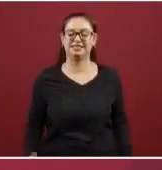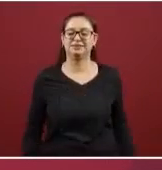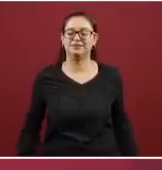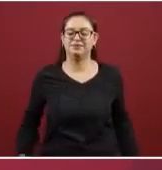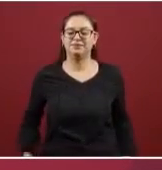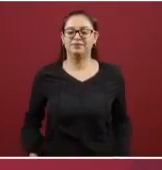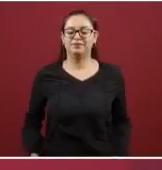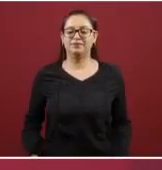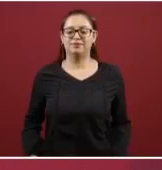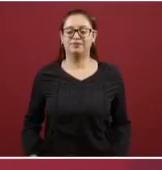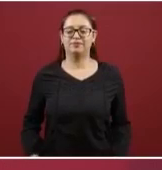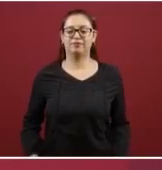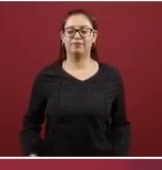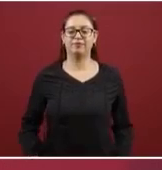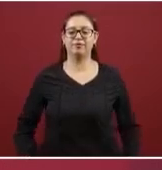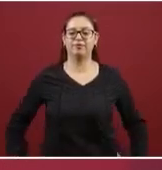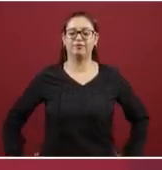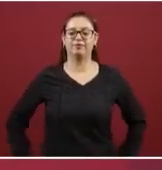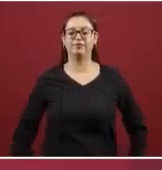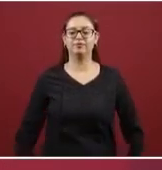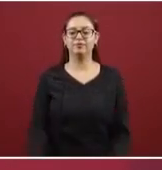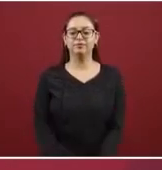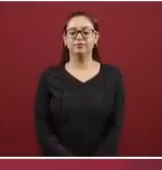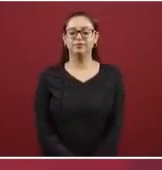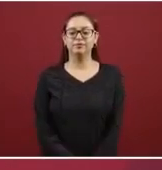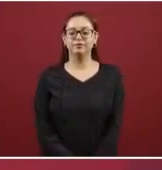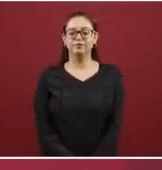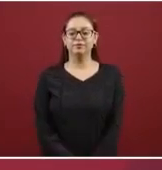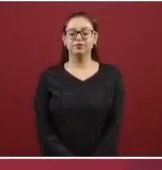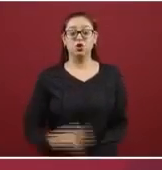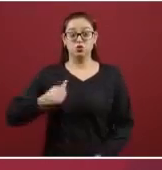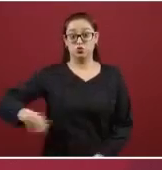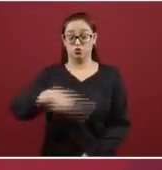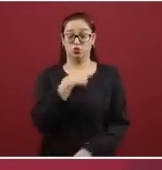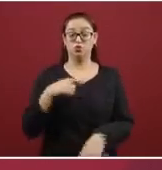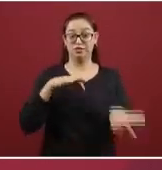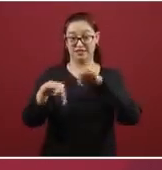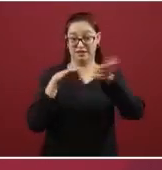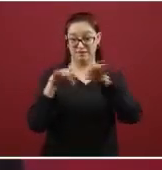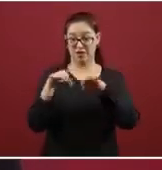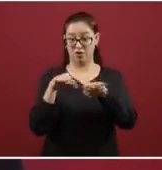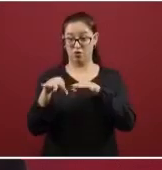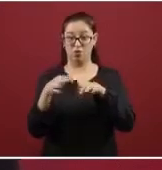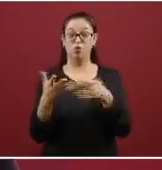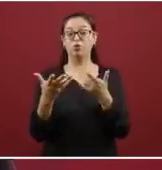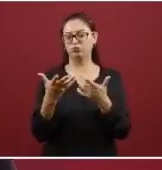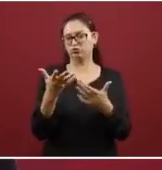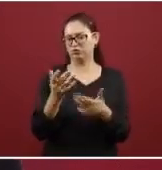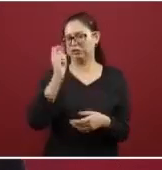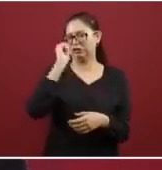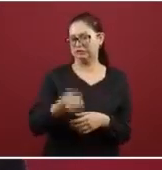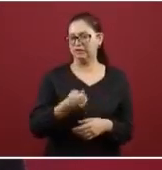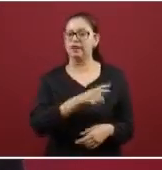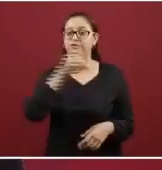Parte de nuestro trabajo es informar a los ciudadanos de lo que se hace en el